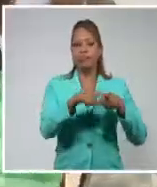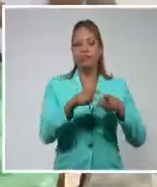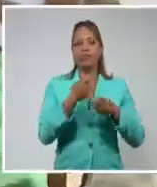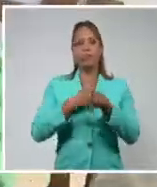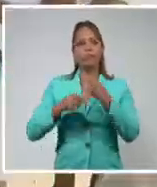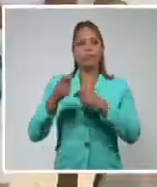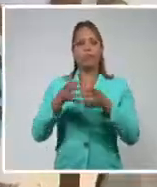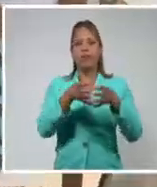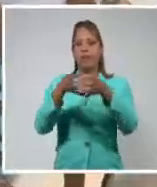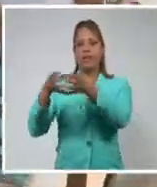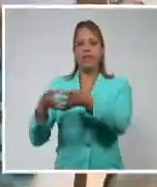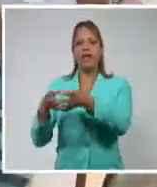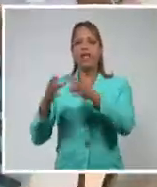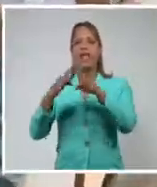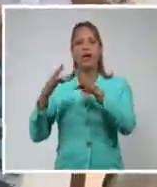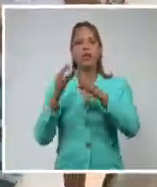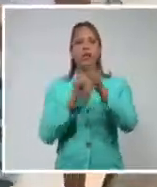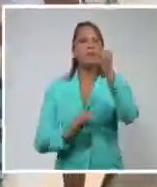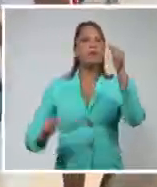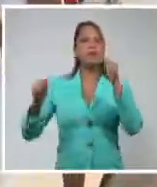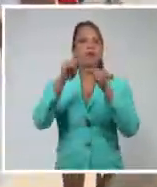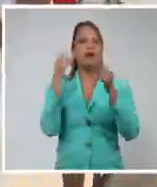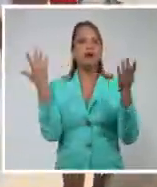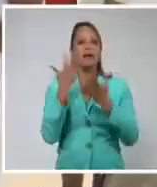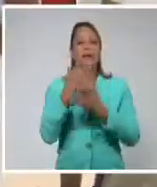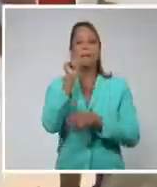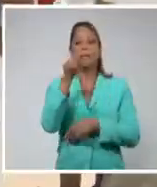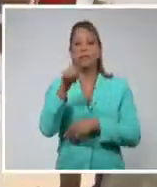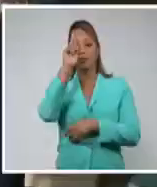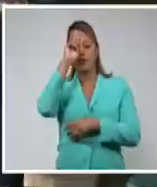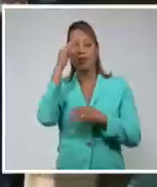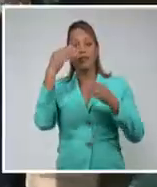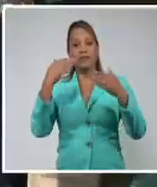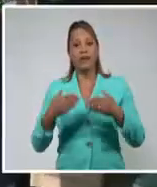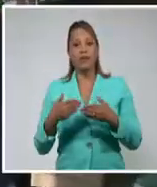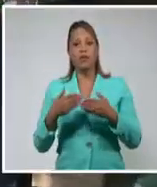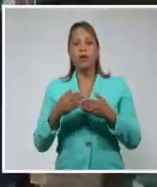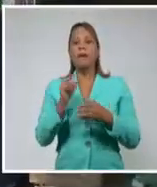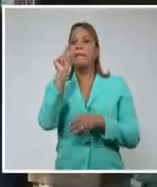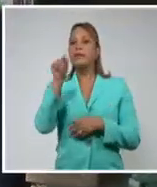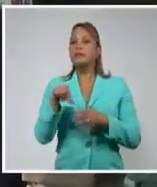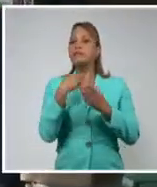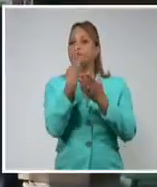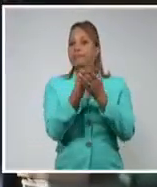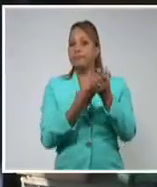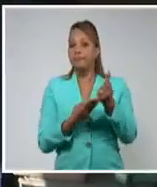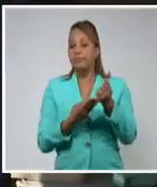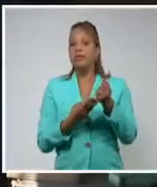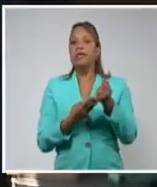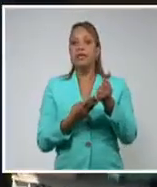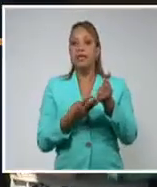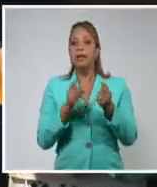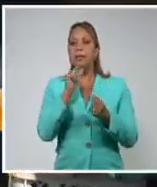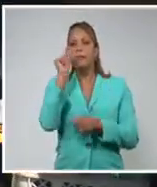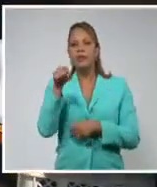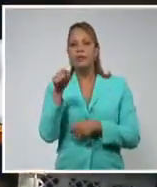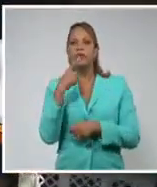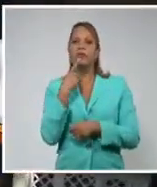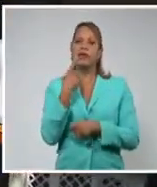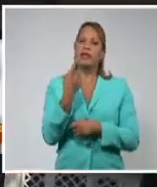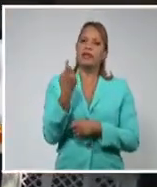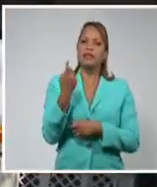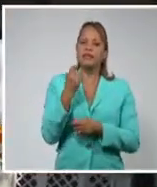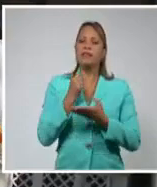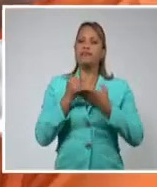comunidades siempre le dan prioridad al personal de salud, a los discapacitados y a los vulnerables. ¿Qué le